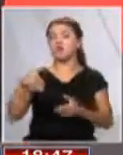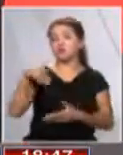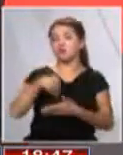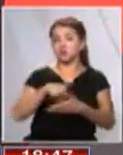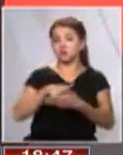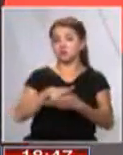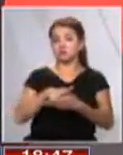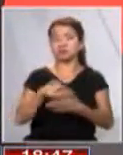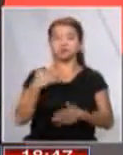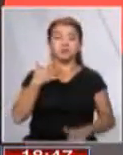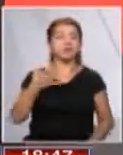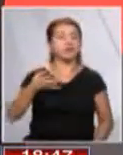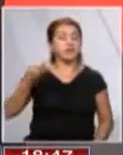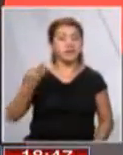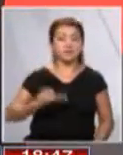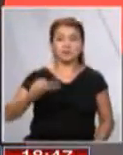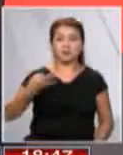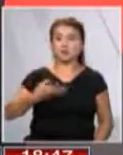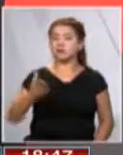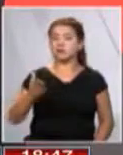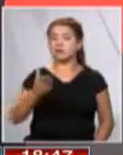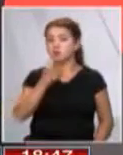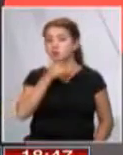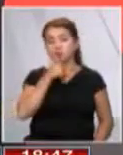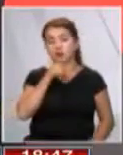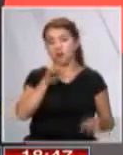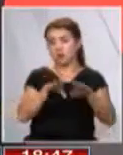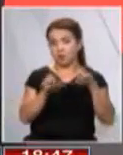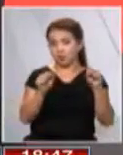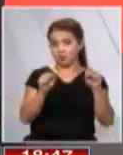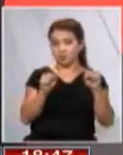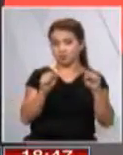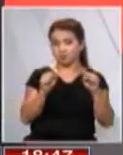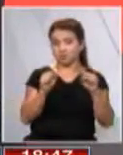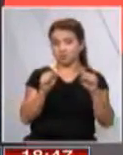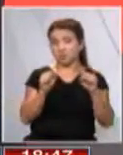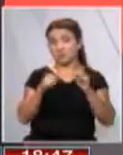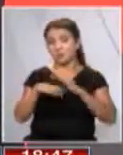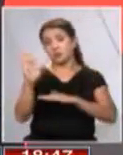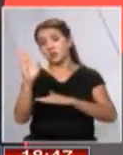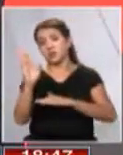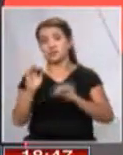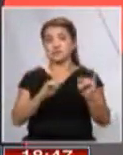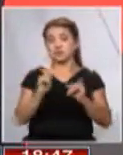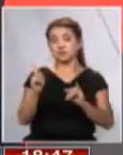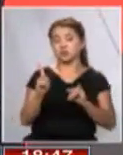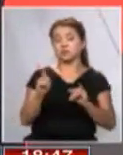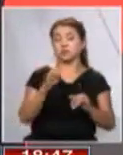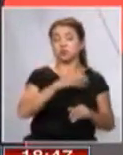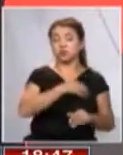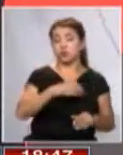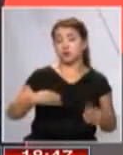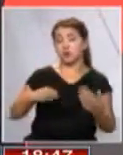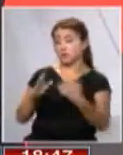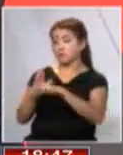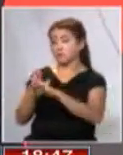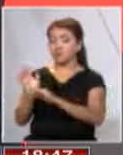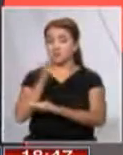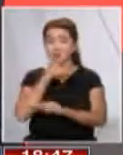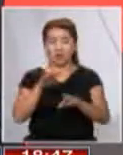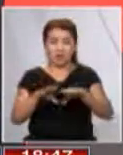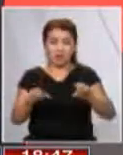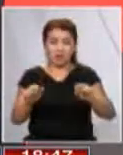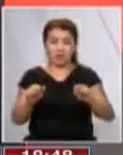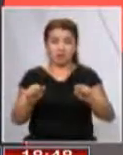porque efectivamente no hay consenso respecto de lo que efectivamente el gobierno envió yo quiero decir en ese sentido muy claramente